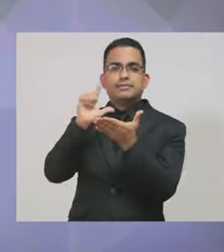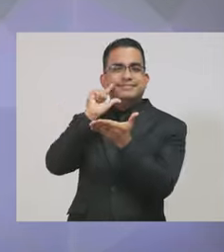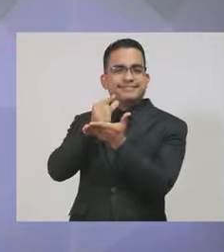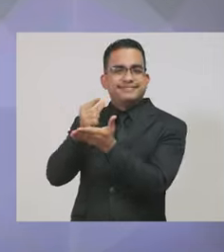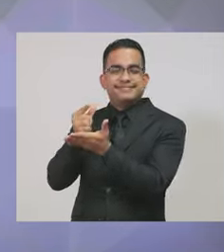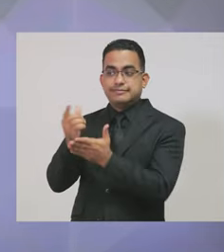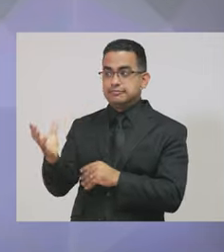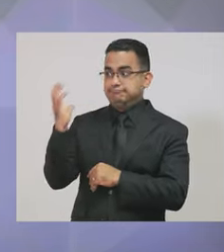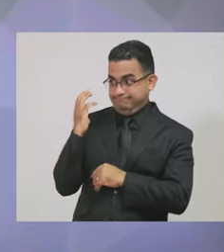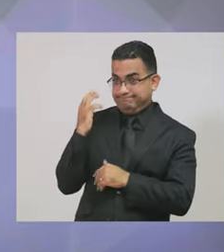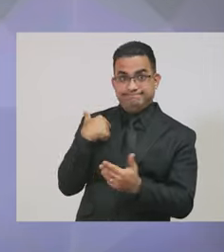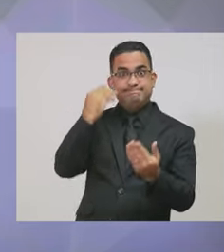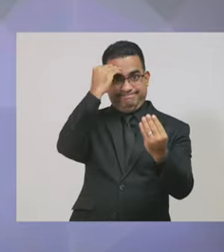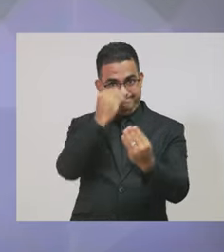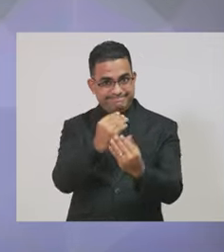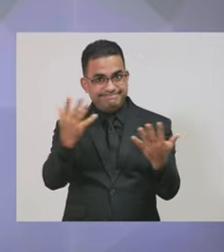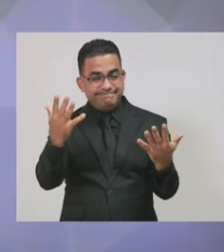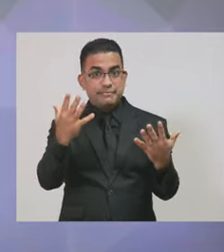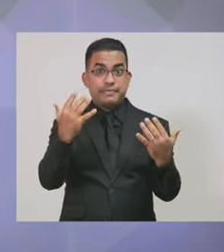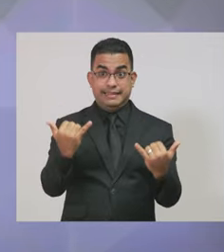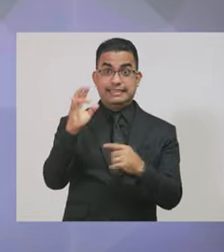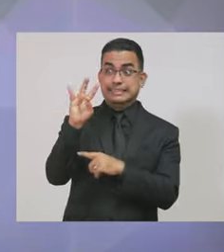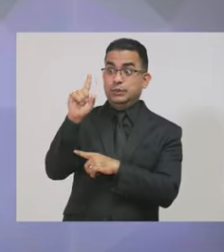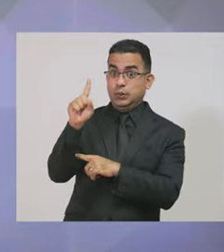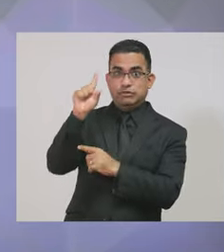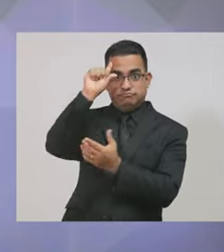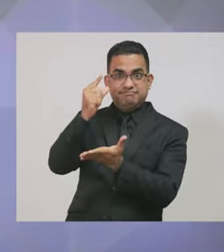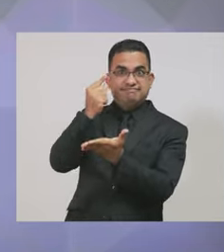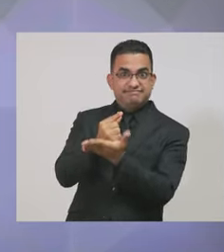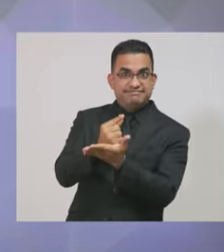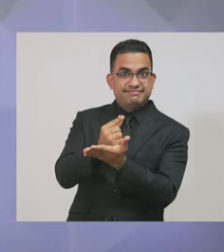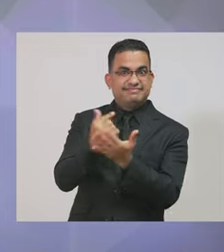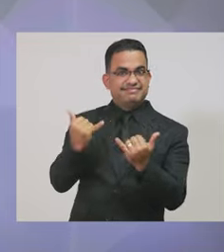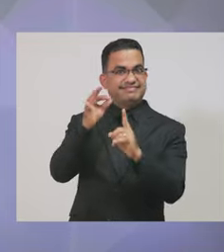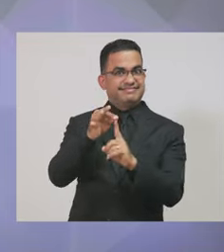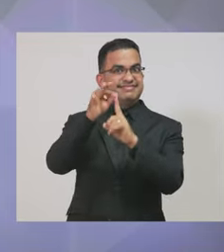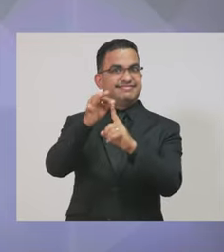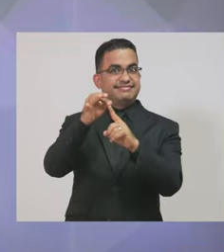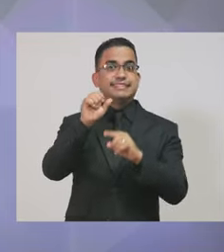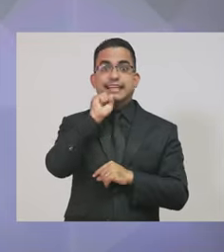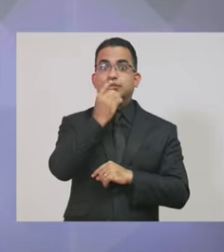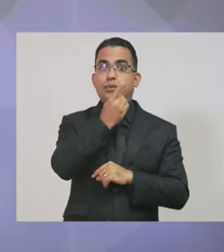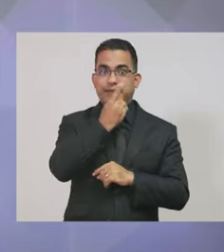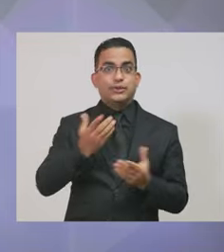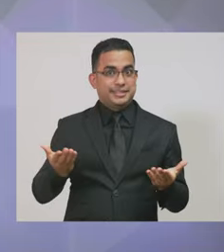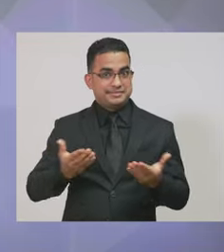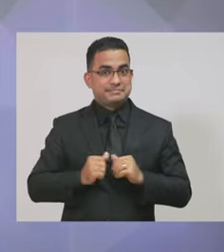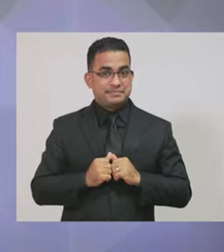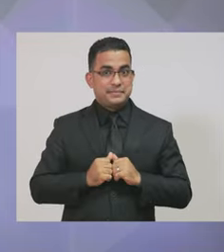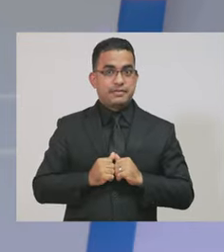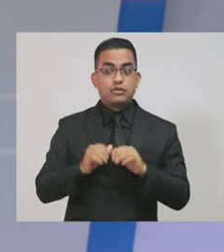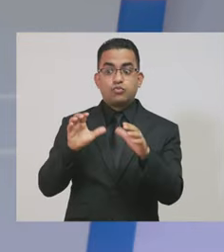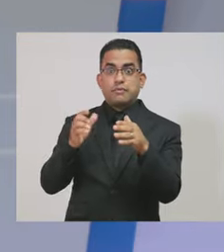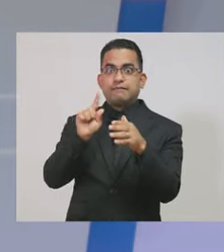representación de los graduandos y graduandas de esta 70ª primera graduación extraordinaria de santo